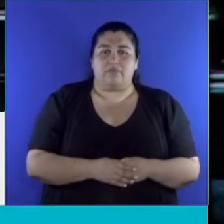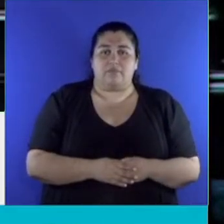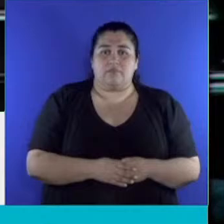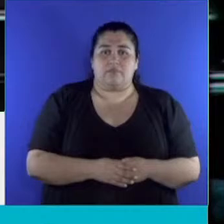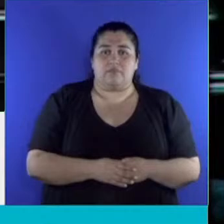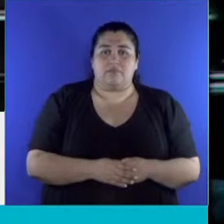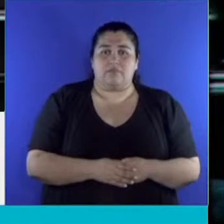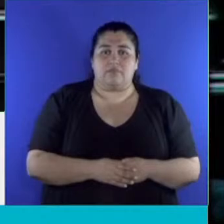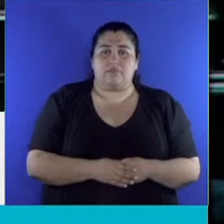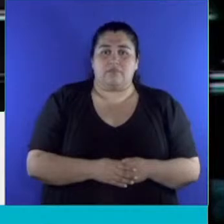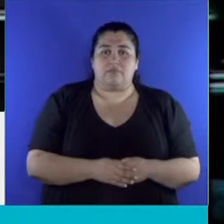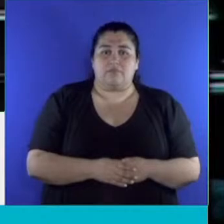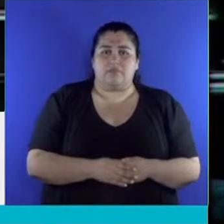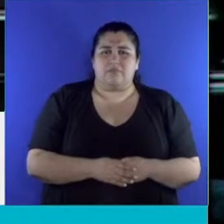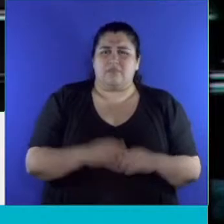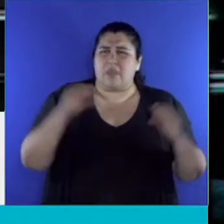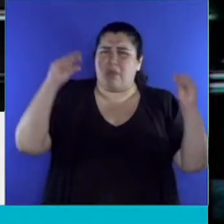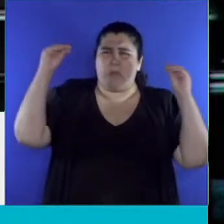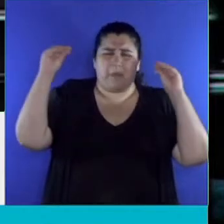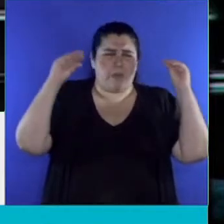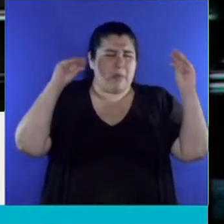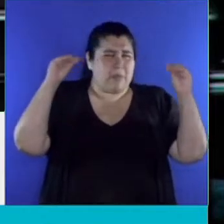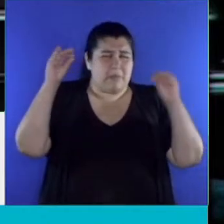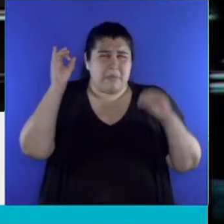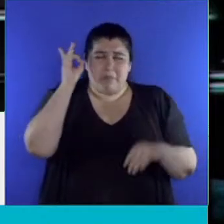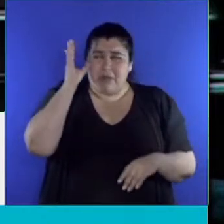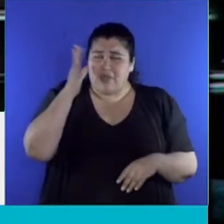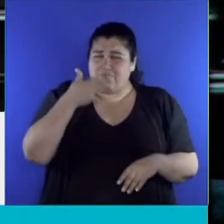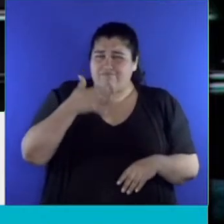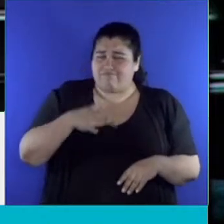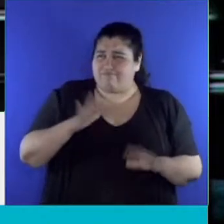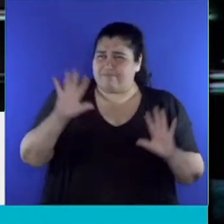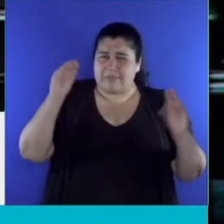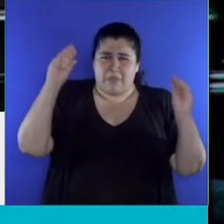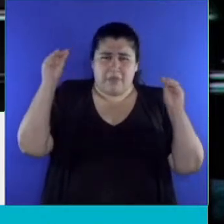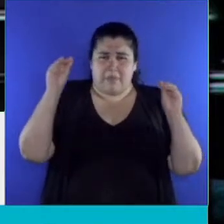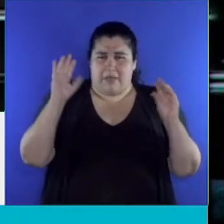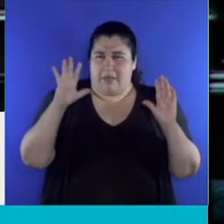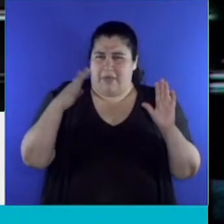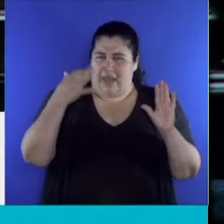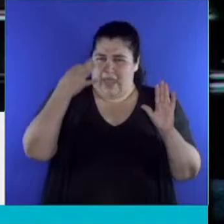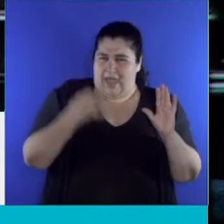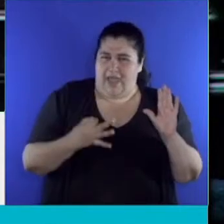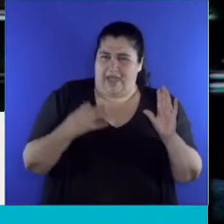perdón, hay mucho murmullo y... Bien, perdón, así...